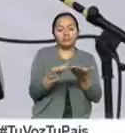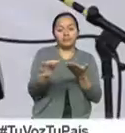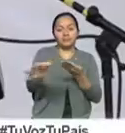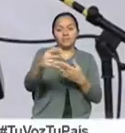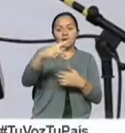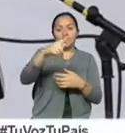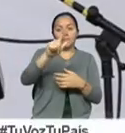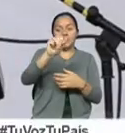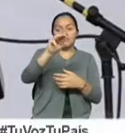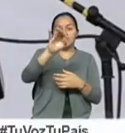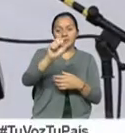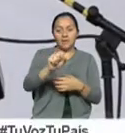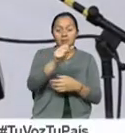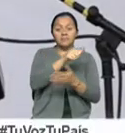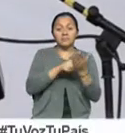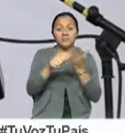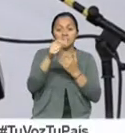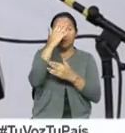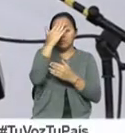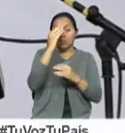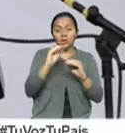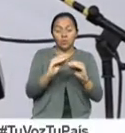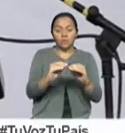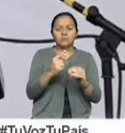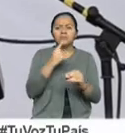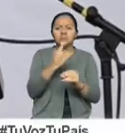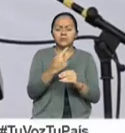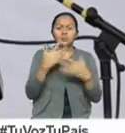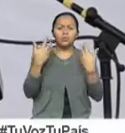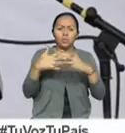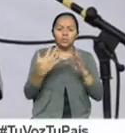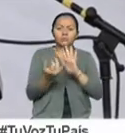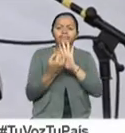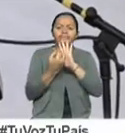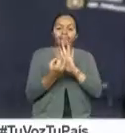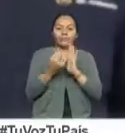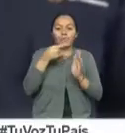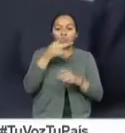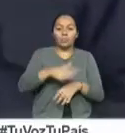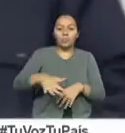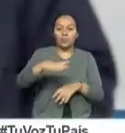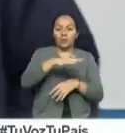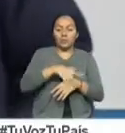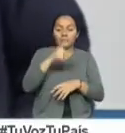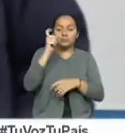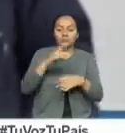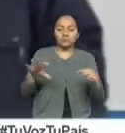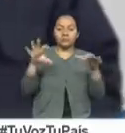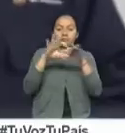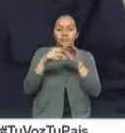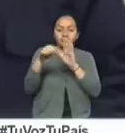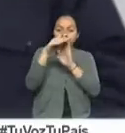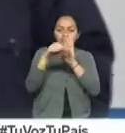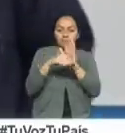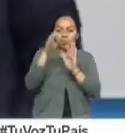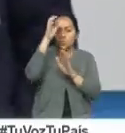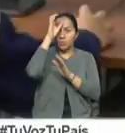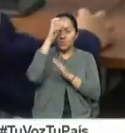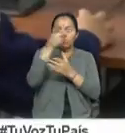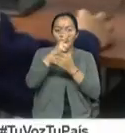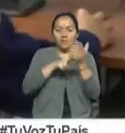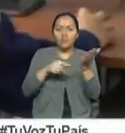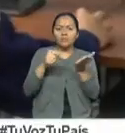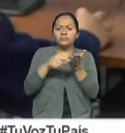El ministro de Educación, Fander Falconi, resaltó la identidad del pueblo de Guamote y las características interculturales bilingües del